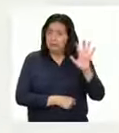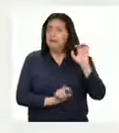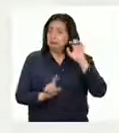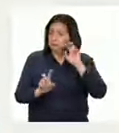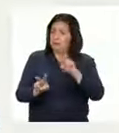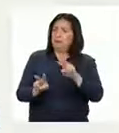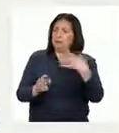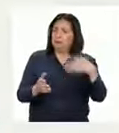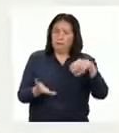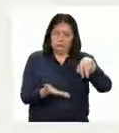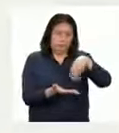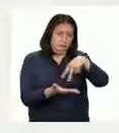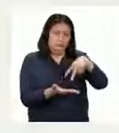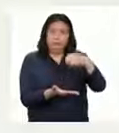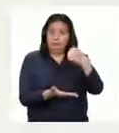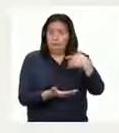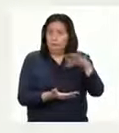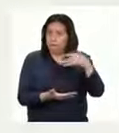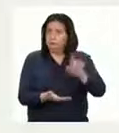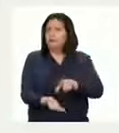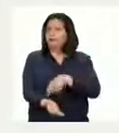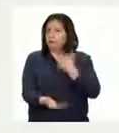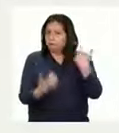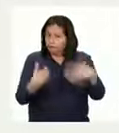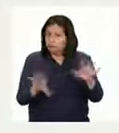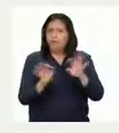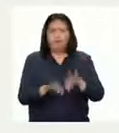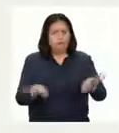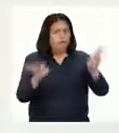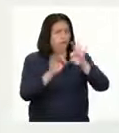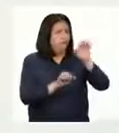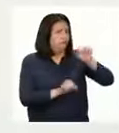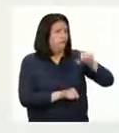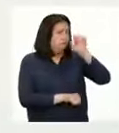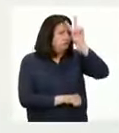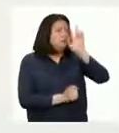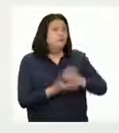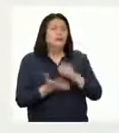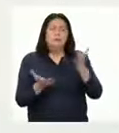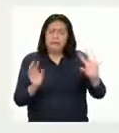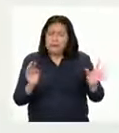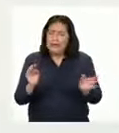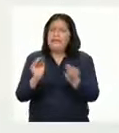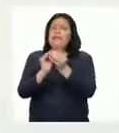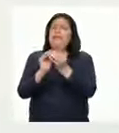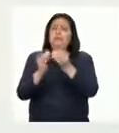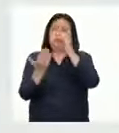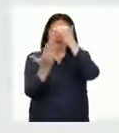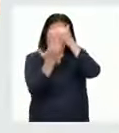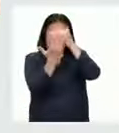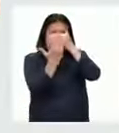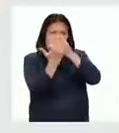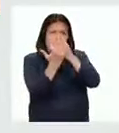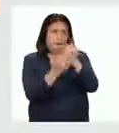visto, las danzas son una costumbre importante en el Perú. Vamos a añadirla a nuestro esquema.